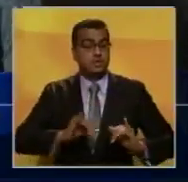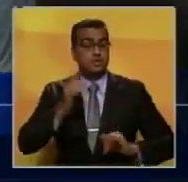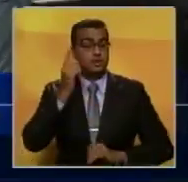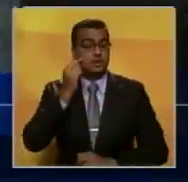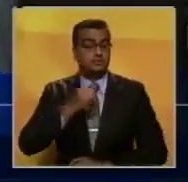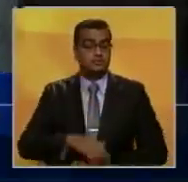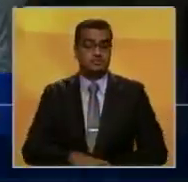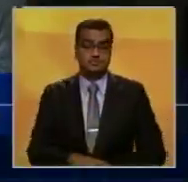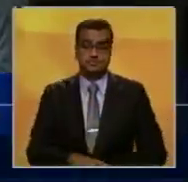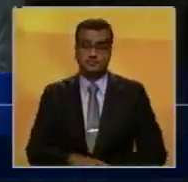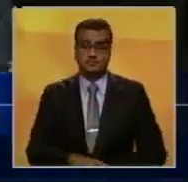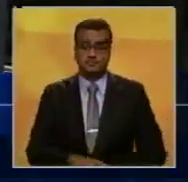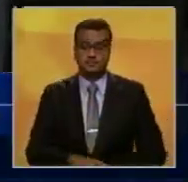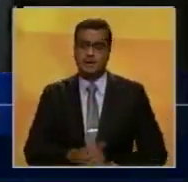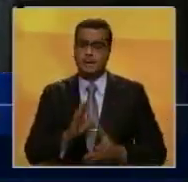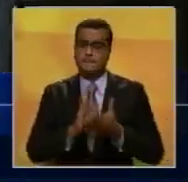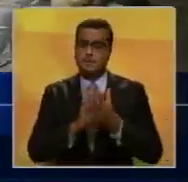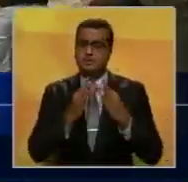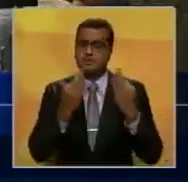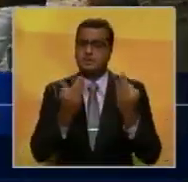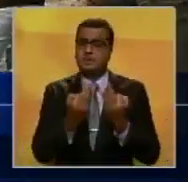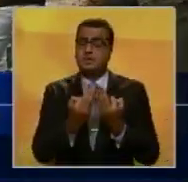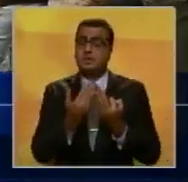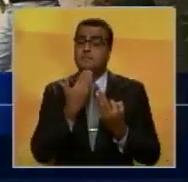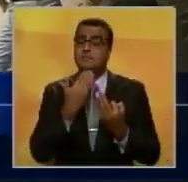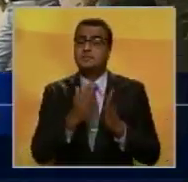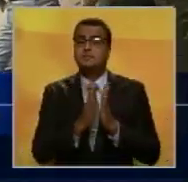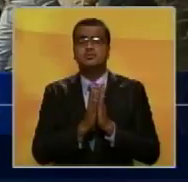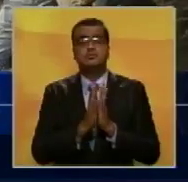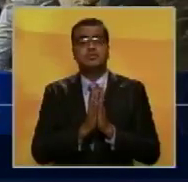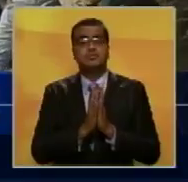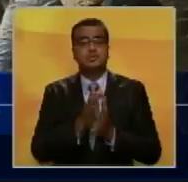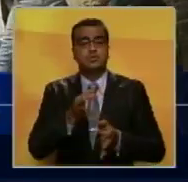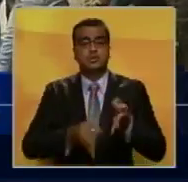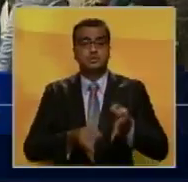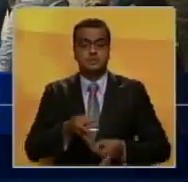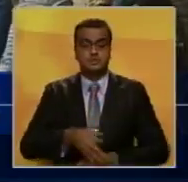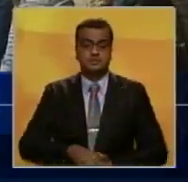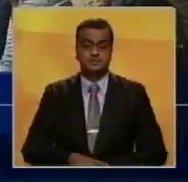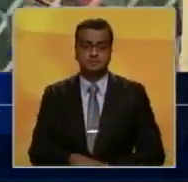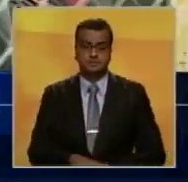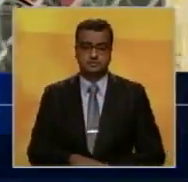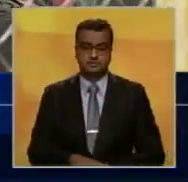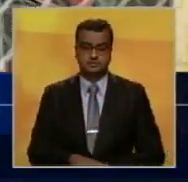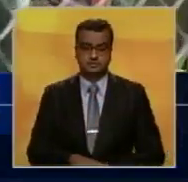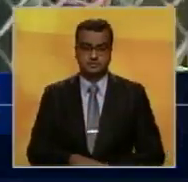en Ocumare del Tuy. Amigos y familiares lamentan su pérdida y exigen justicia.